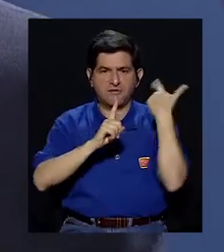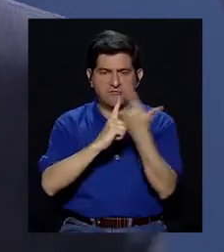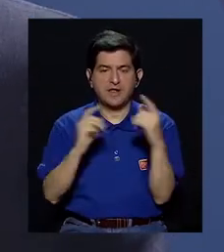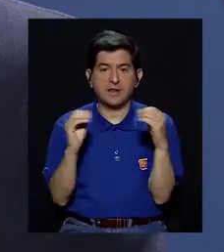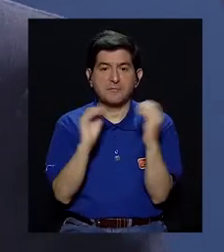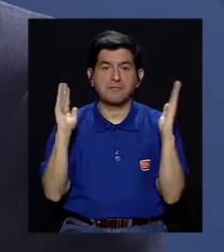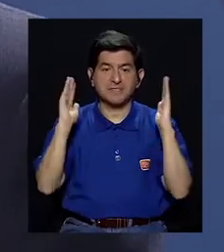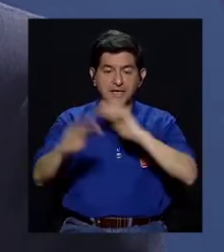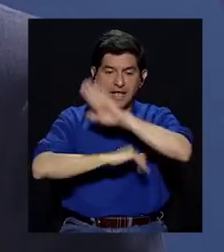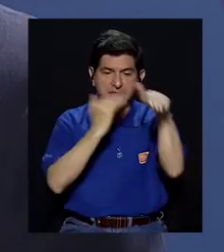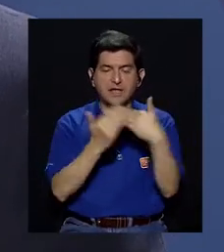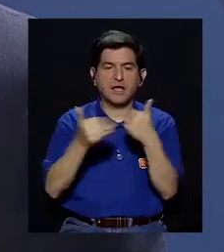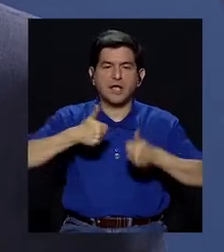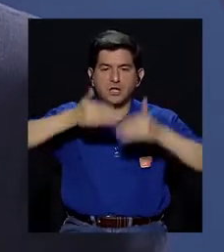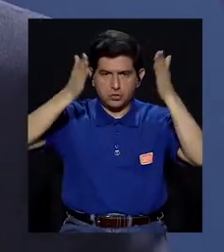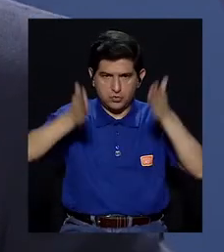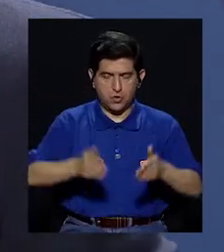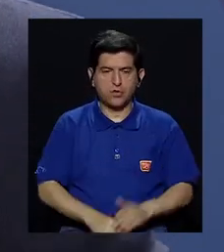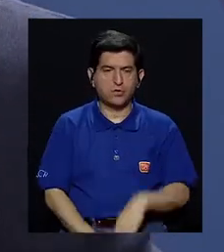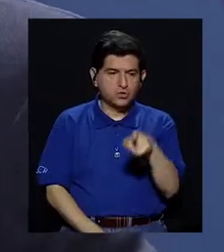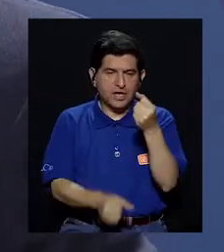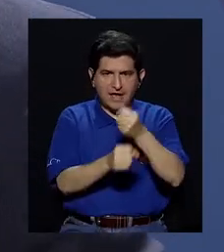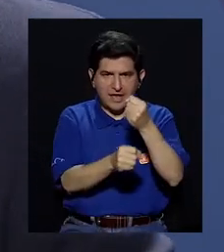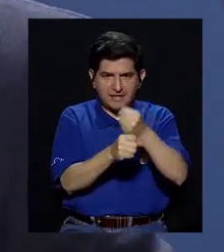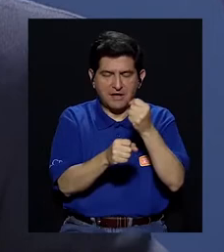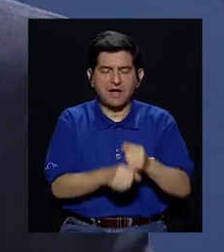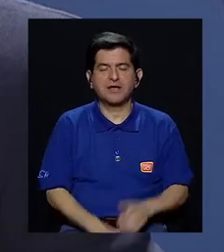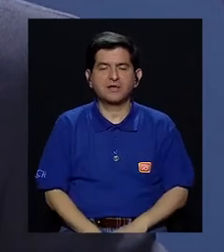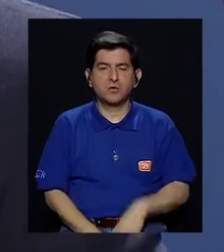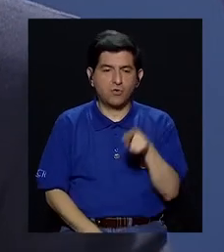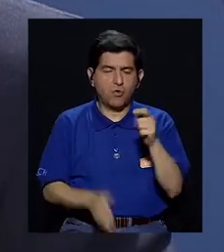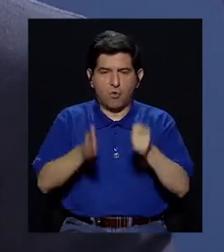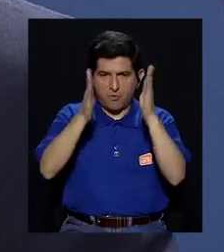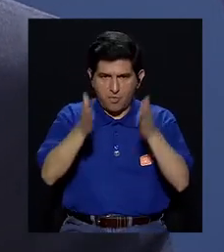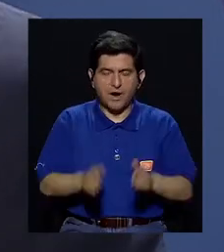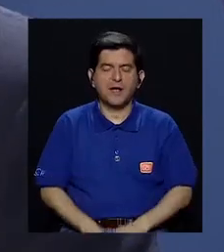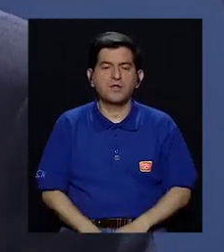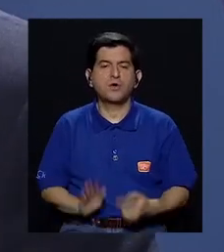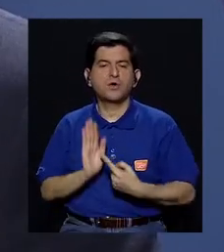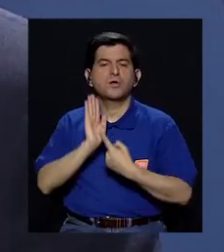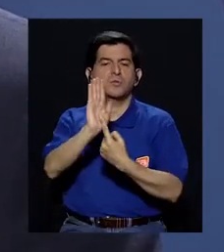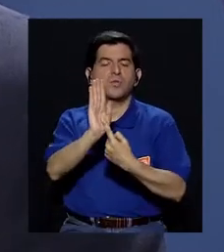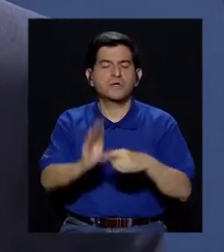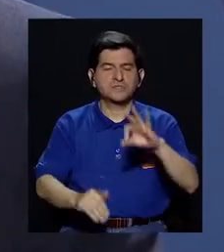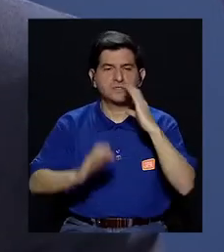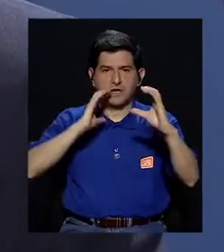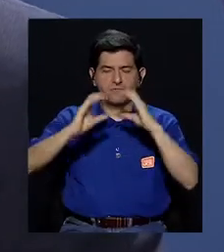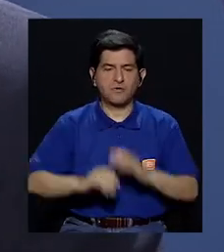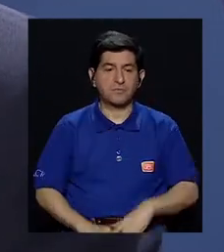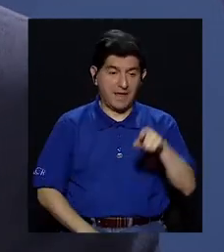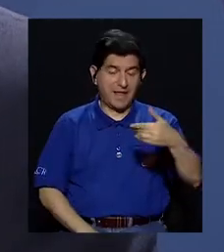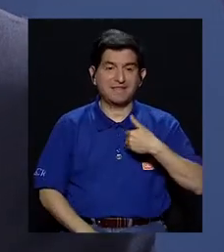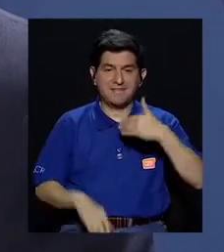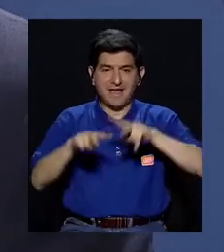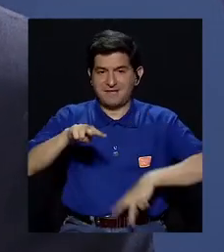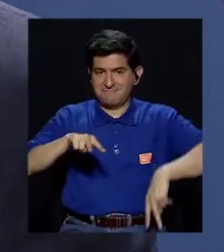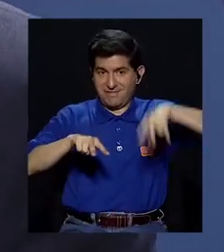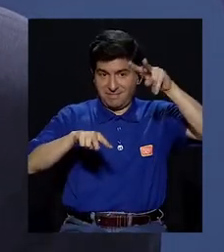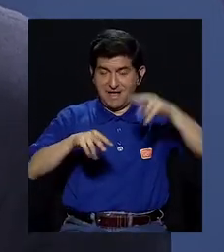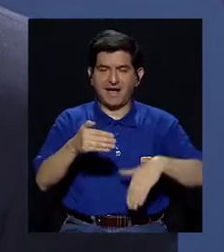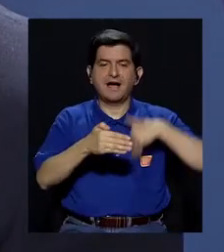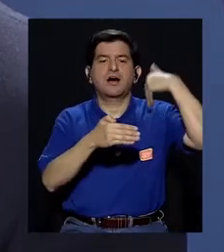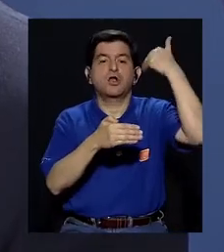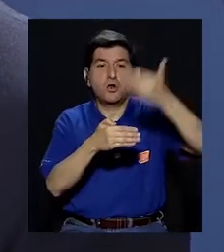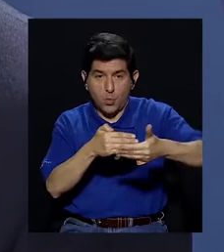era más grande que todos los demás candidatos por su trabajo como jurista y por su exposición mediática el parte con una ventaja